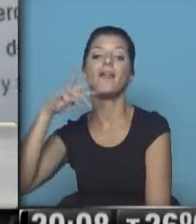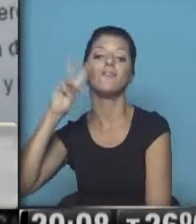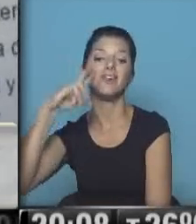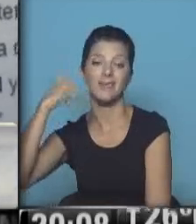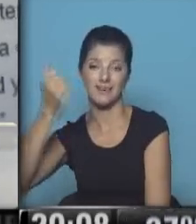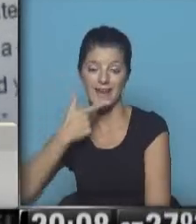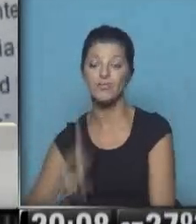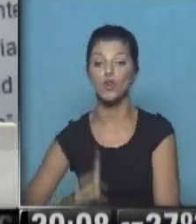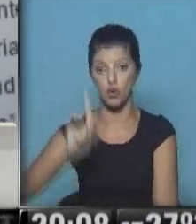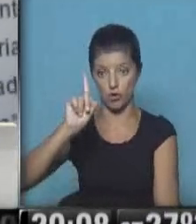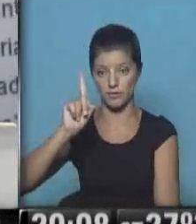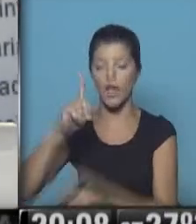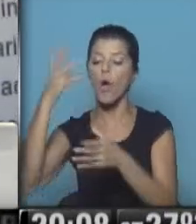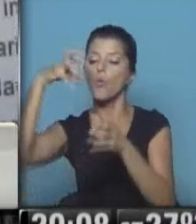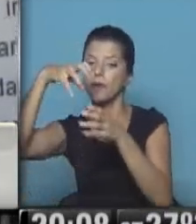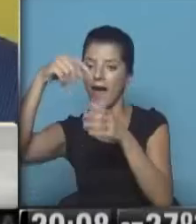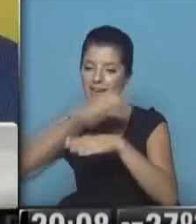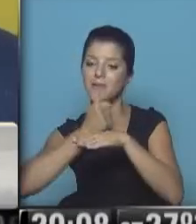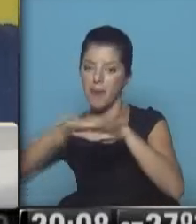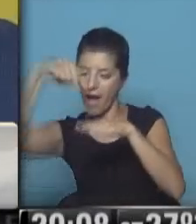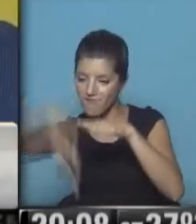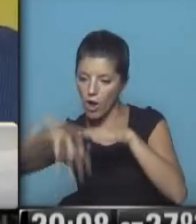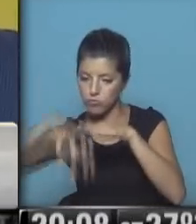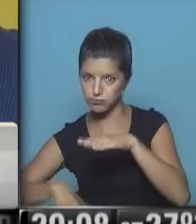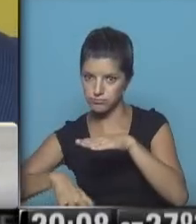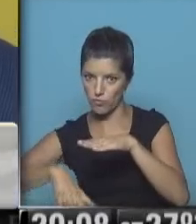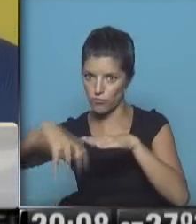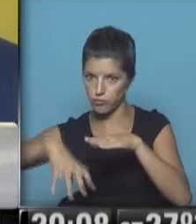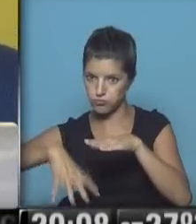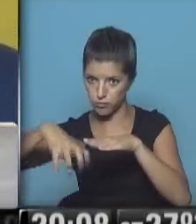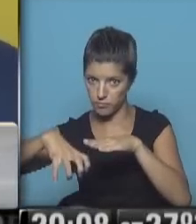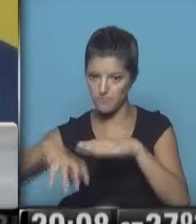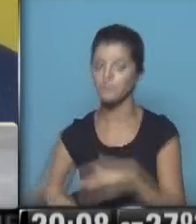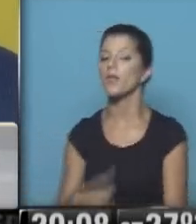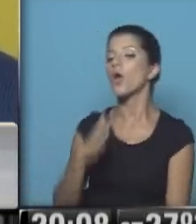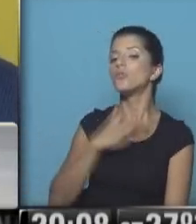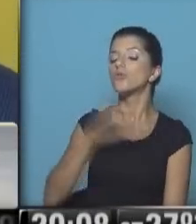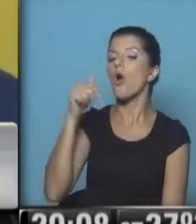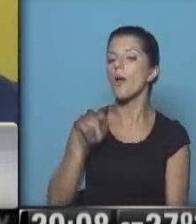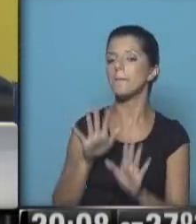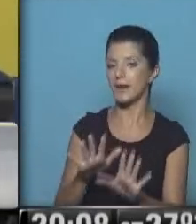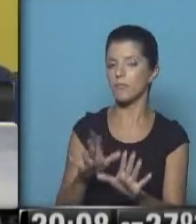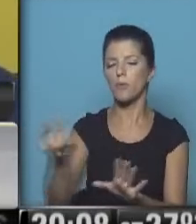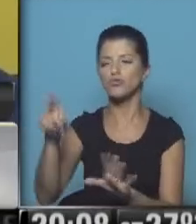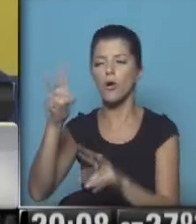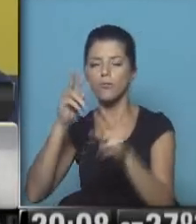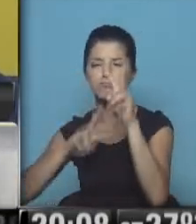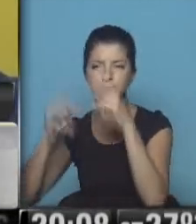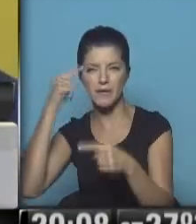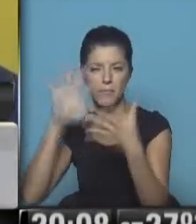plataforma semisumergible estamos ahora en una fase exploratoria Pero ellos calculan comenzar a extraer petróleo